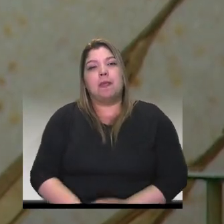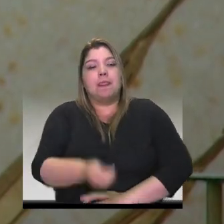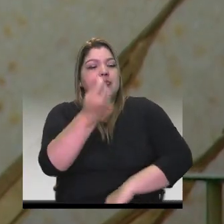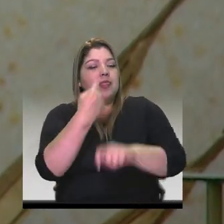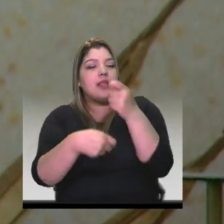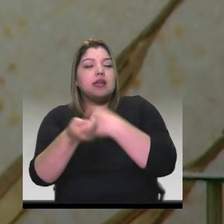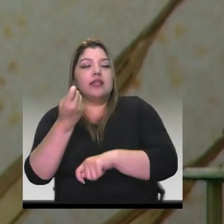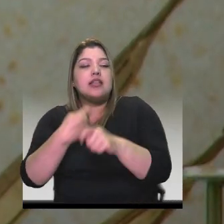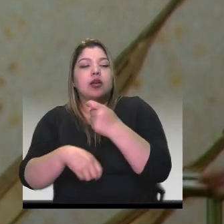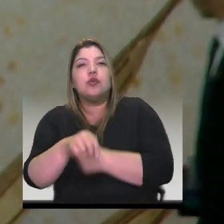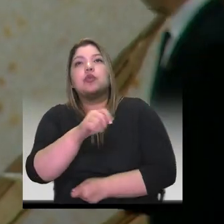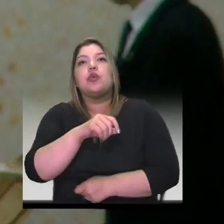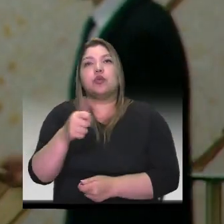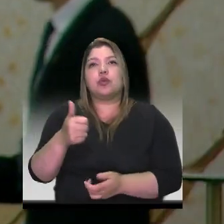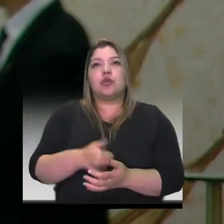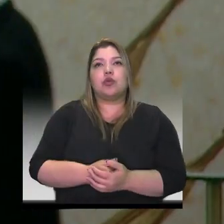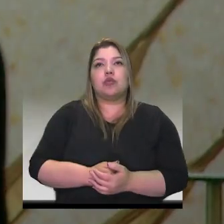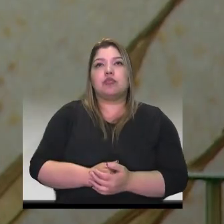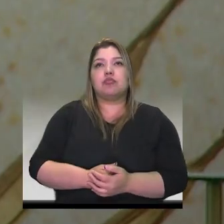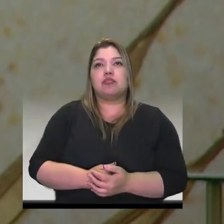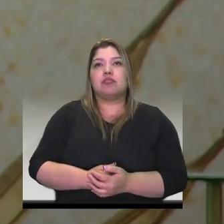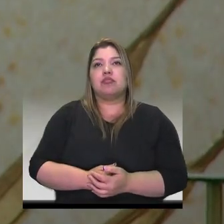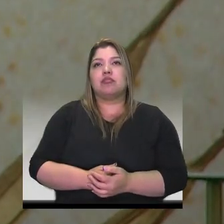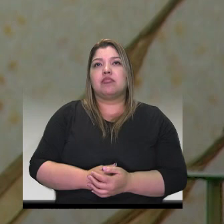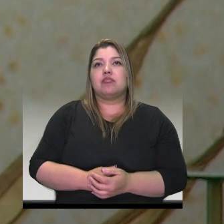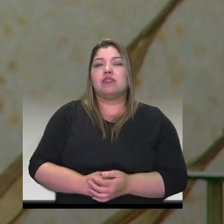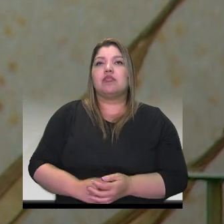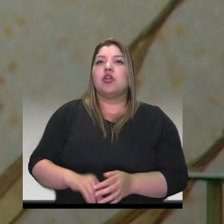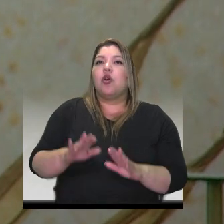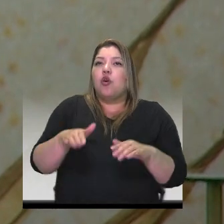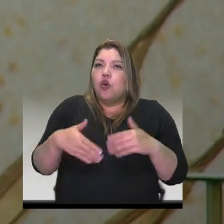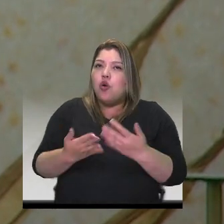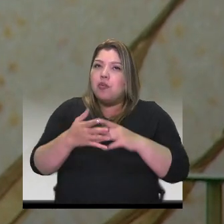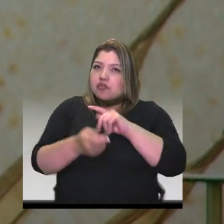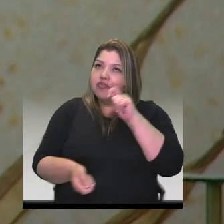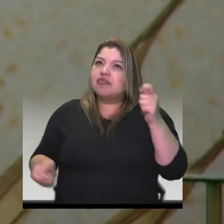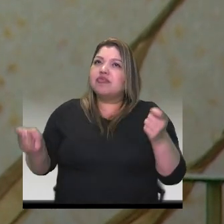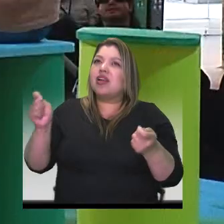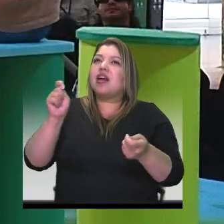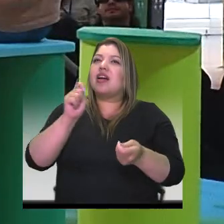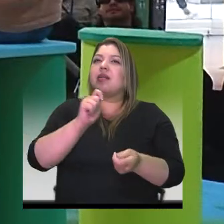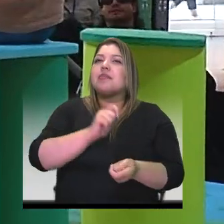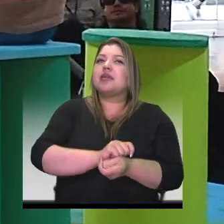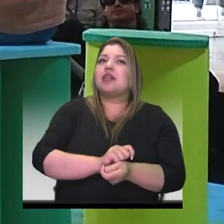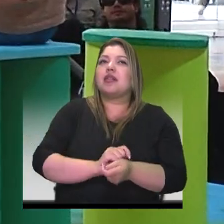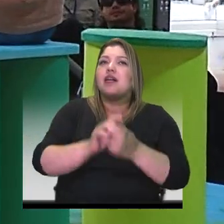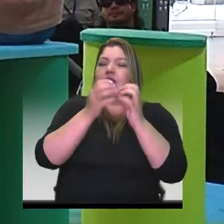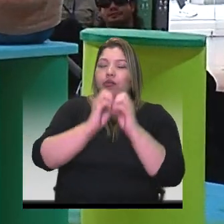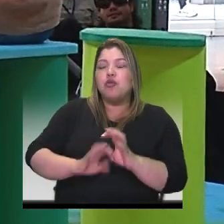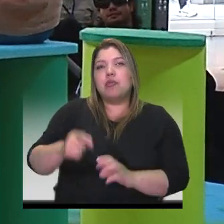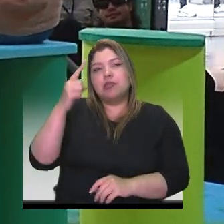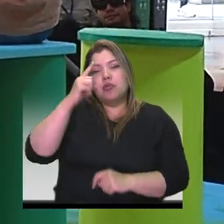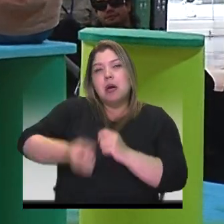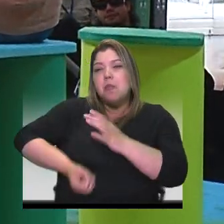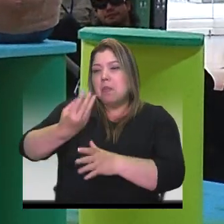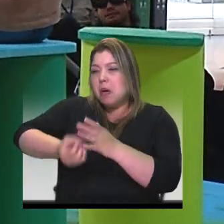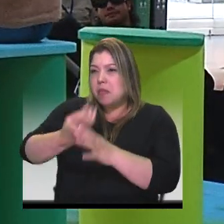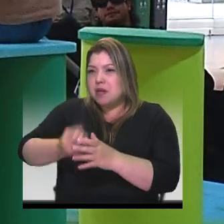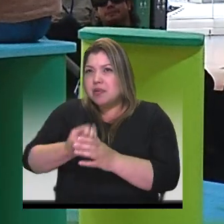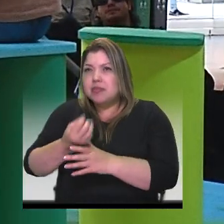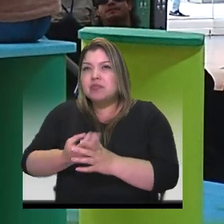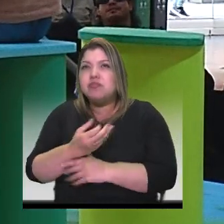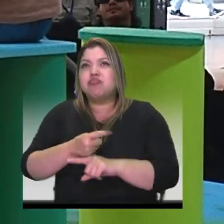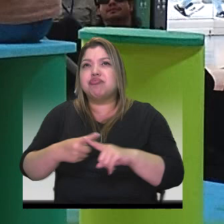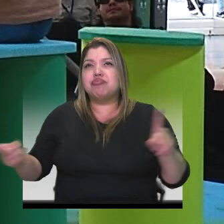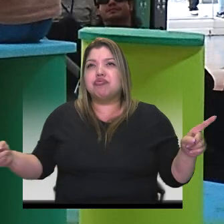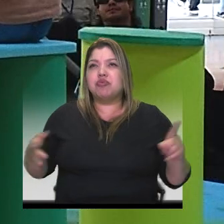está como, ¿cómo hacemos para cambiar la forma de pensar de la producción masiva para repensar la forma en la